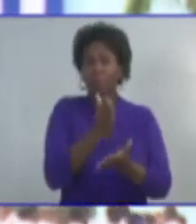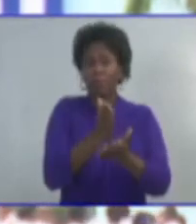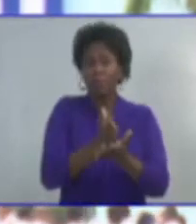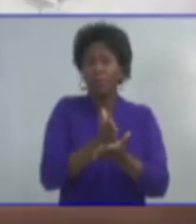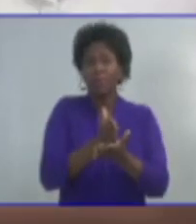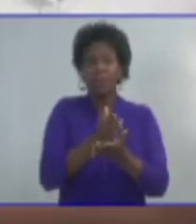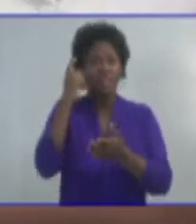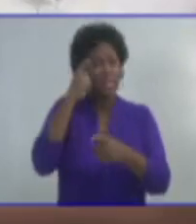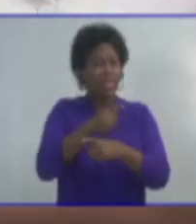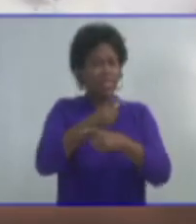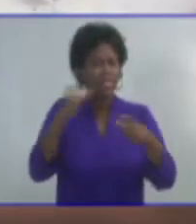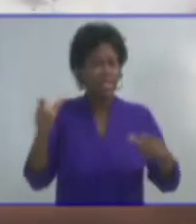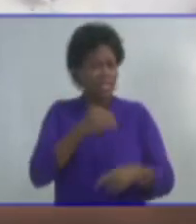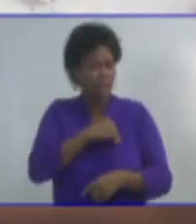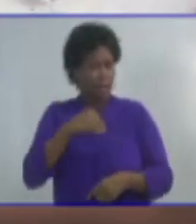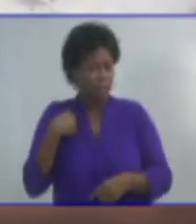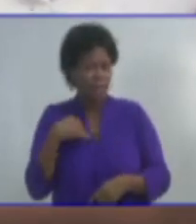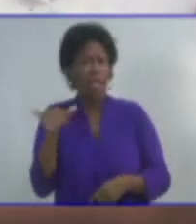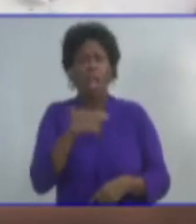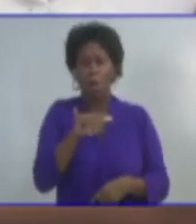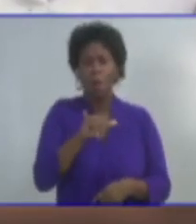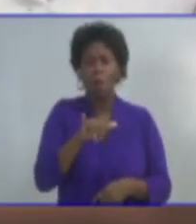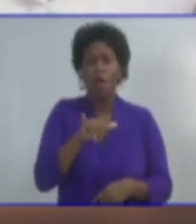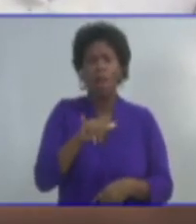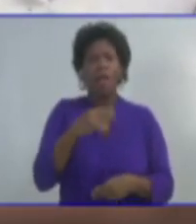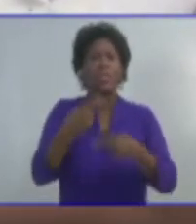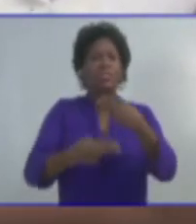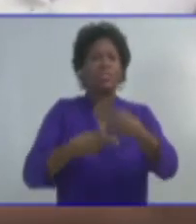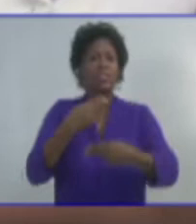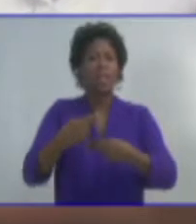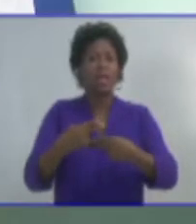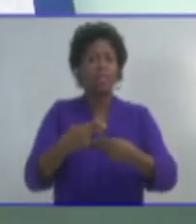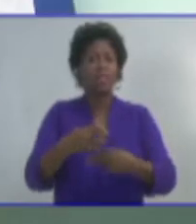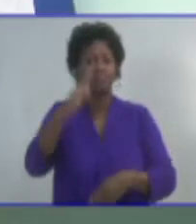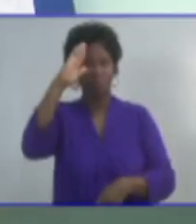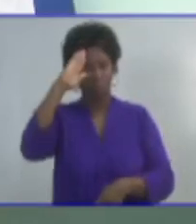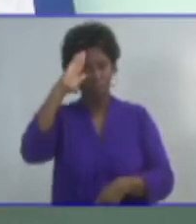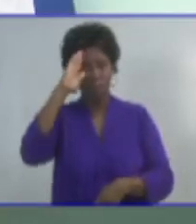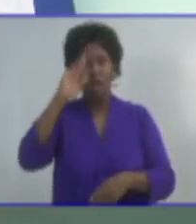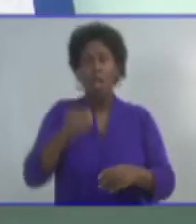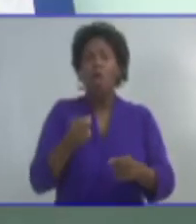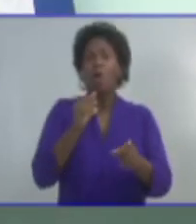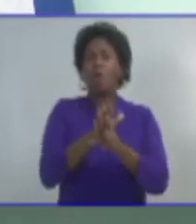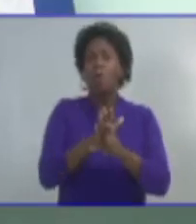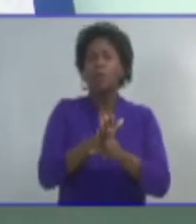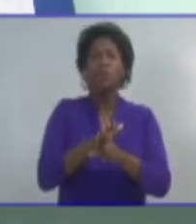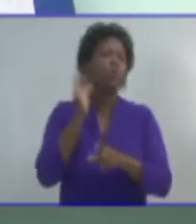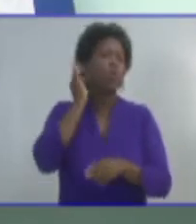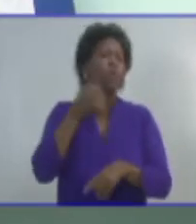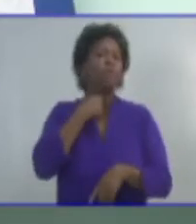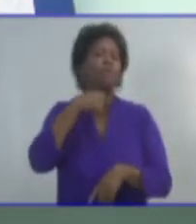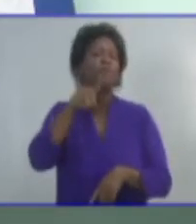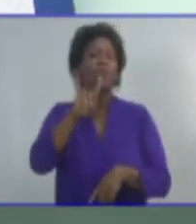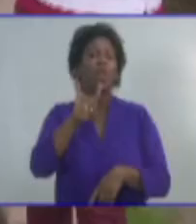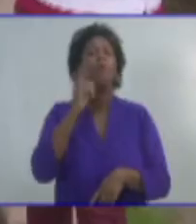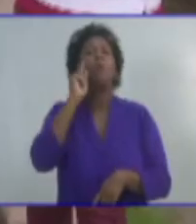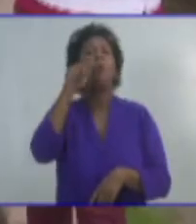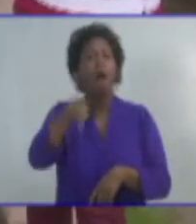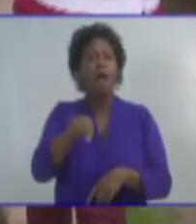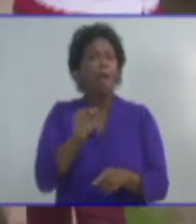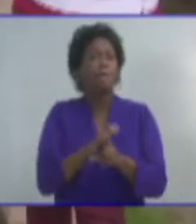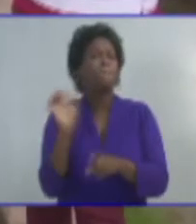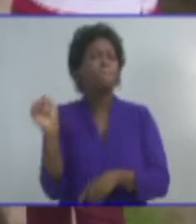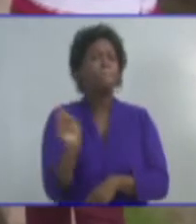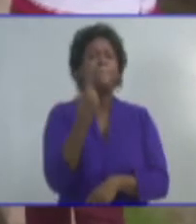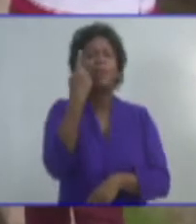las ciencias médicas. Además, se realizó el acto de ingreso a la FEU de los educandos arribantes a primer